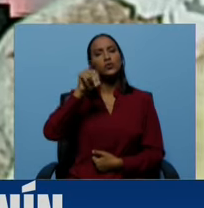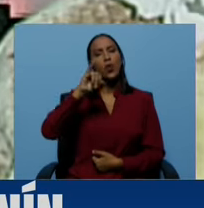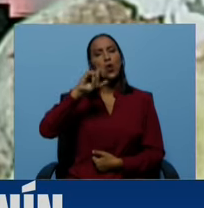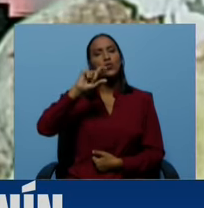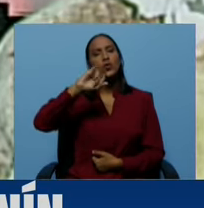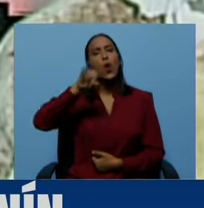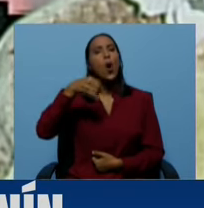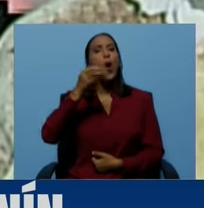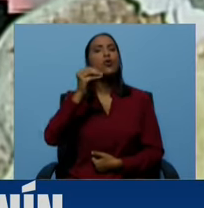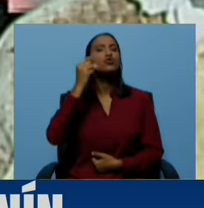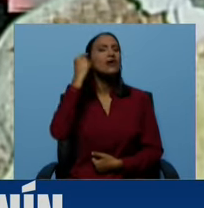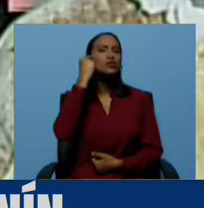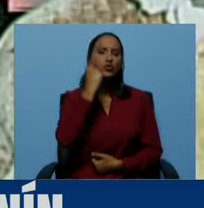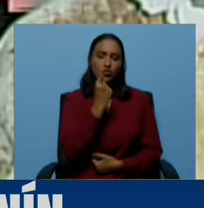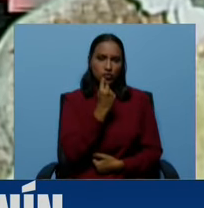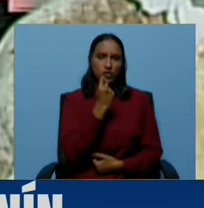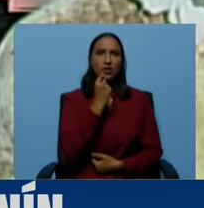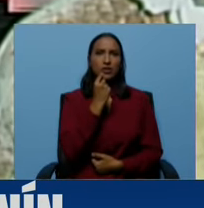¿Cómo se siente, general?